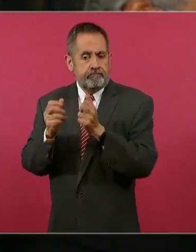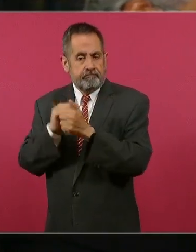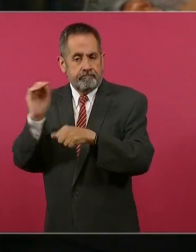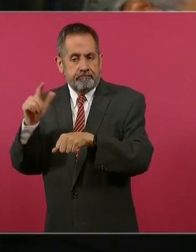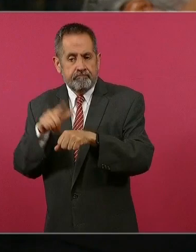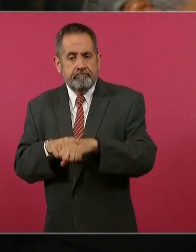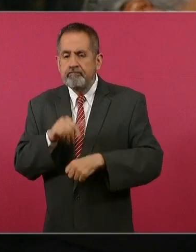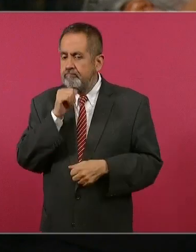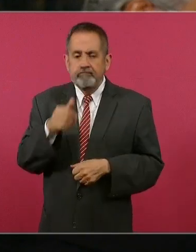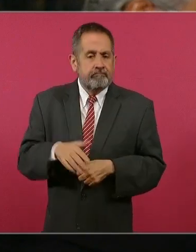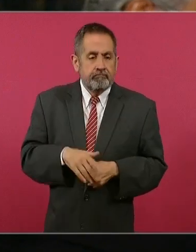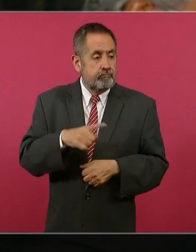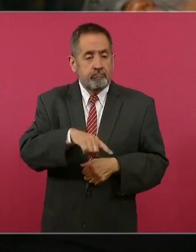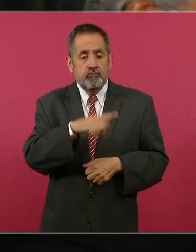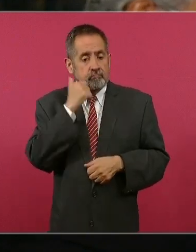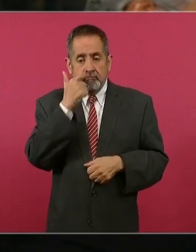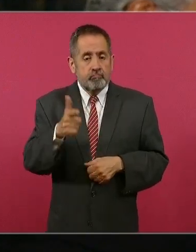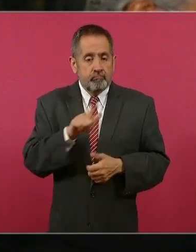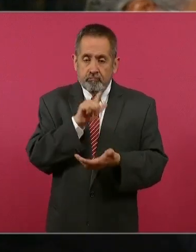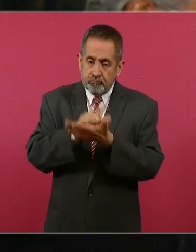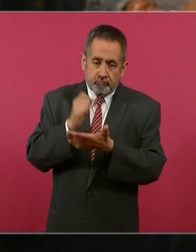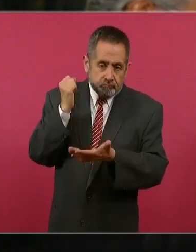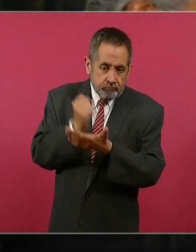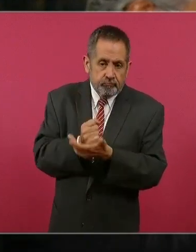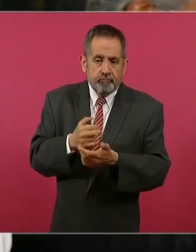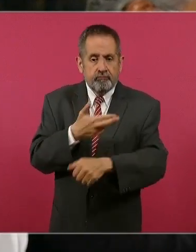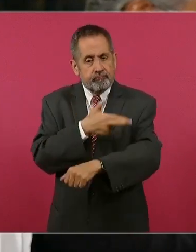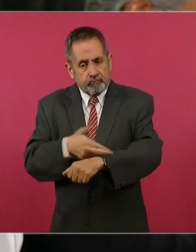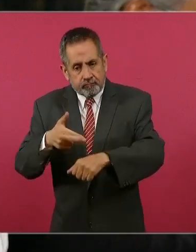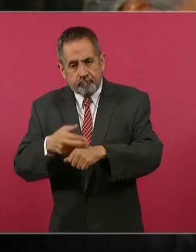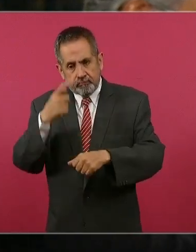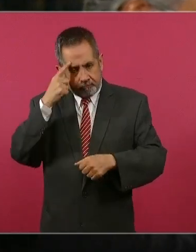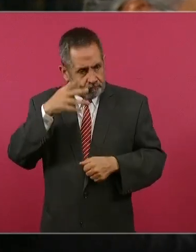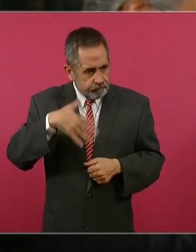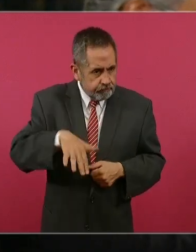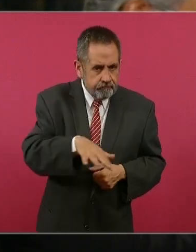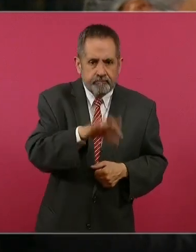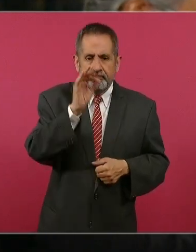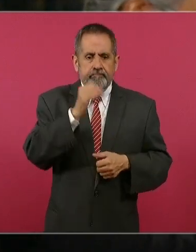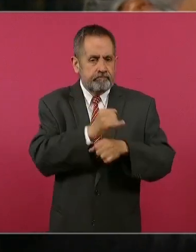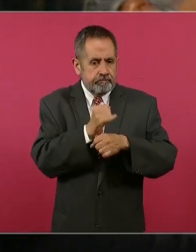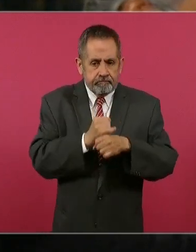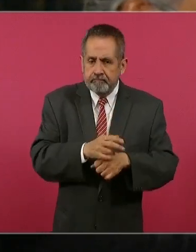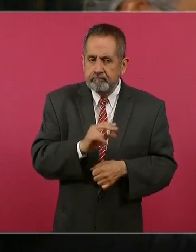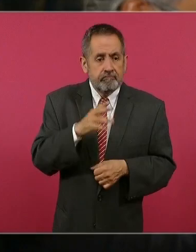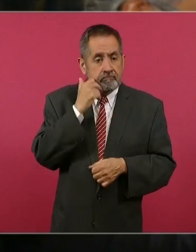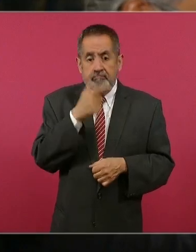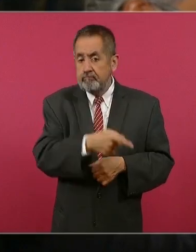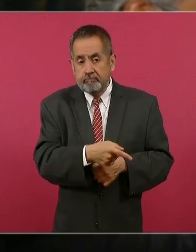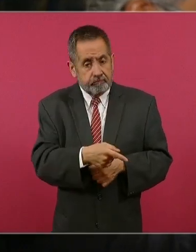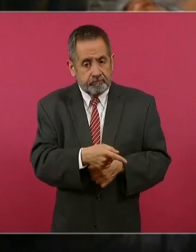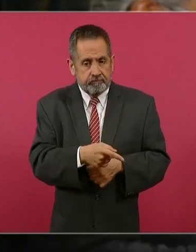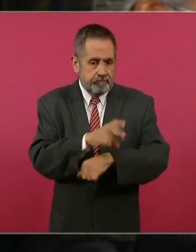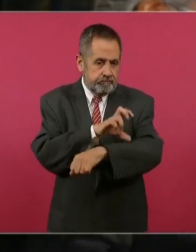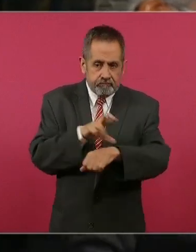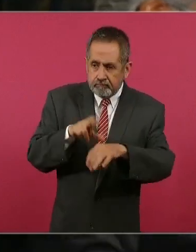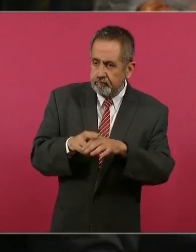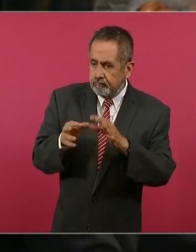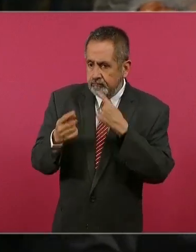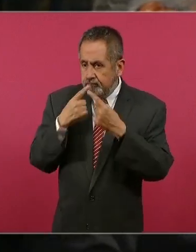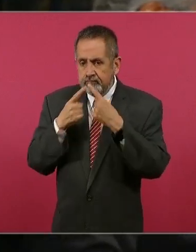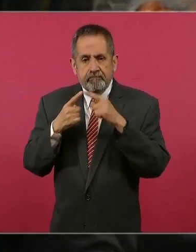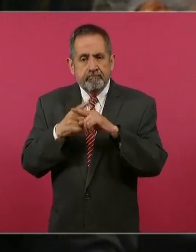esta ayuda, el fortalecimiento de instituciones, de procesos de búsqueda de investigación, garantizar coordinación sistemática y efectiva entre